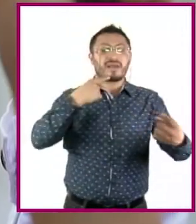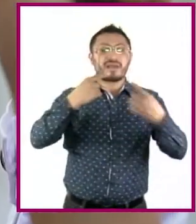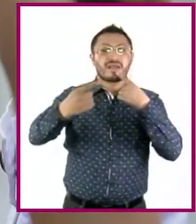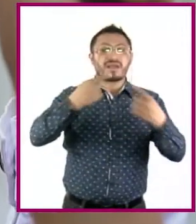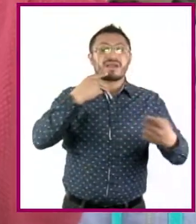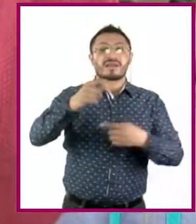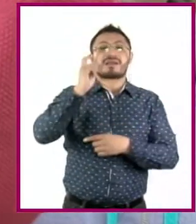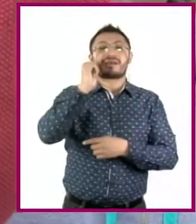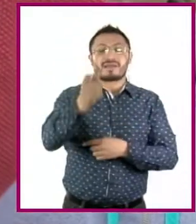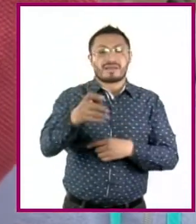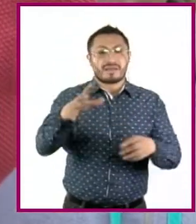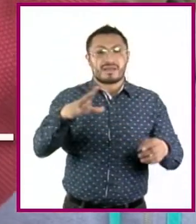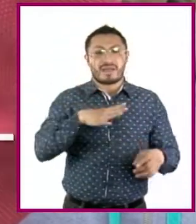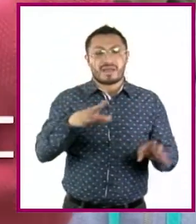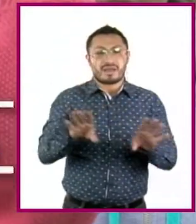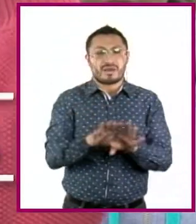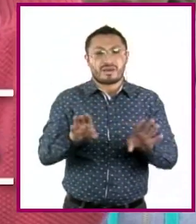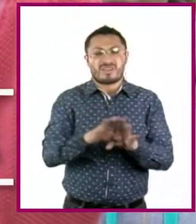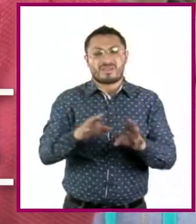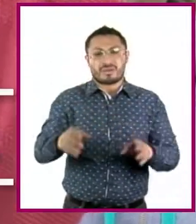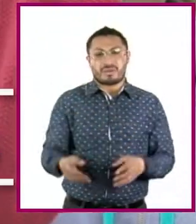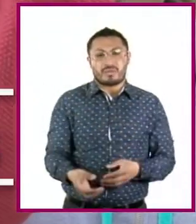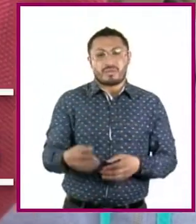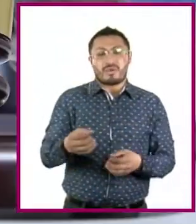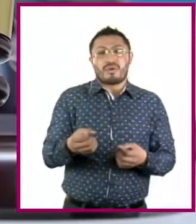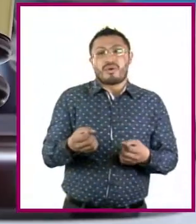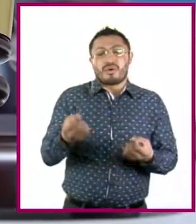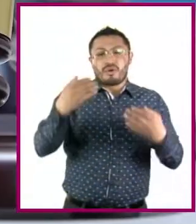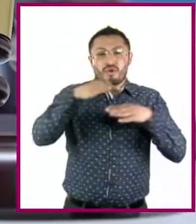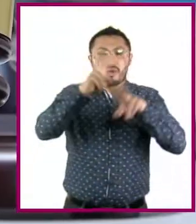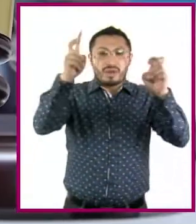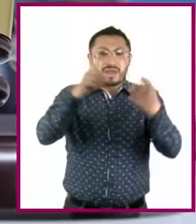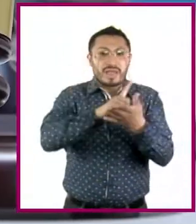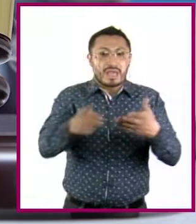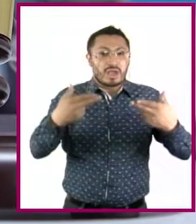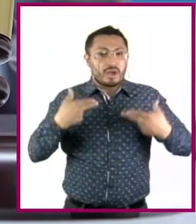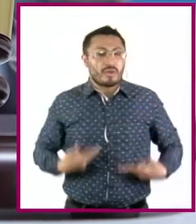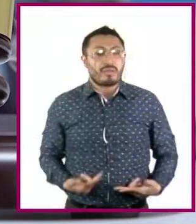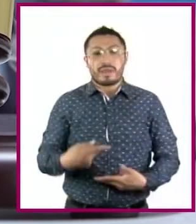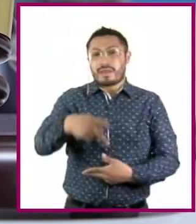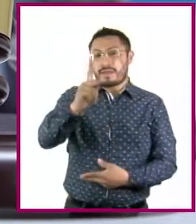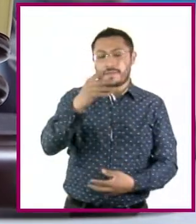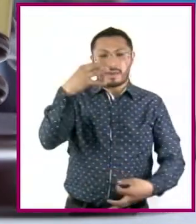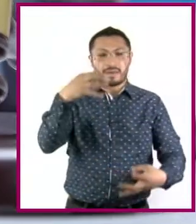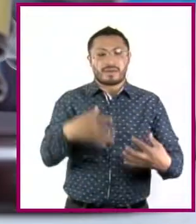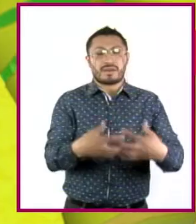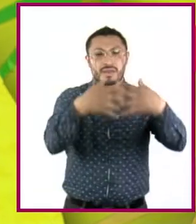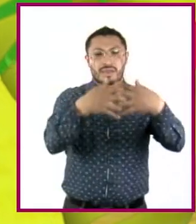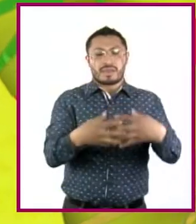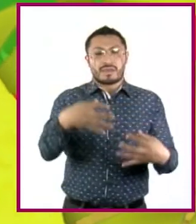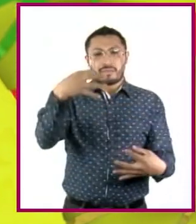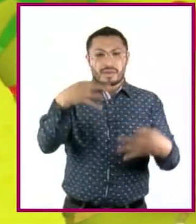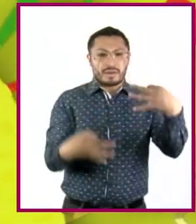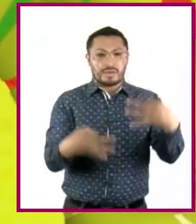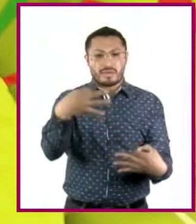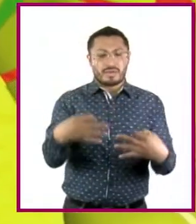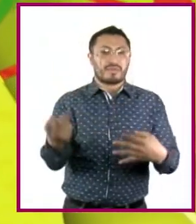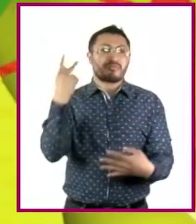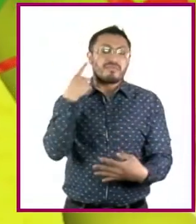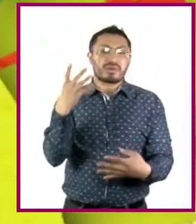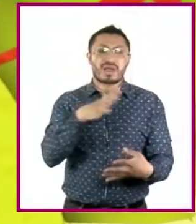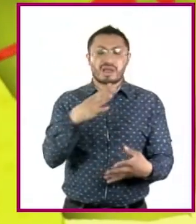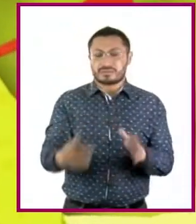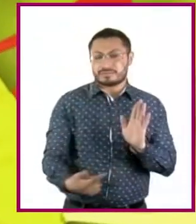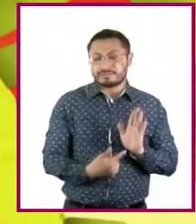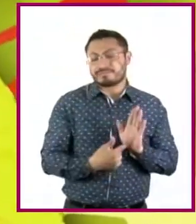inspira una concepción integral de los derechos humanos, mientras que el sistema jurídico político los hace vigentes en